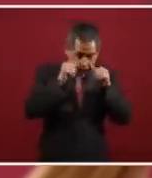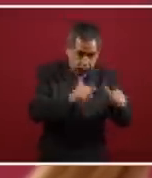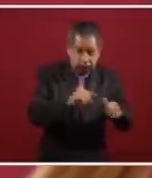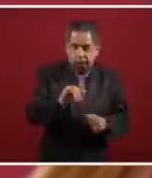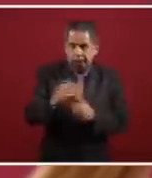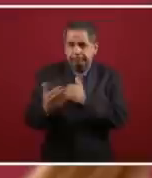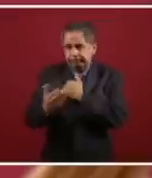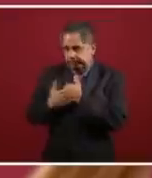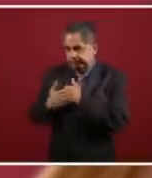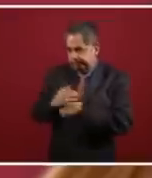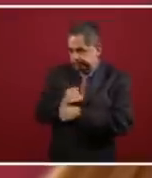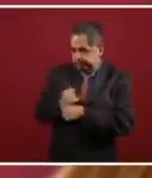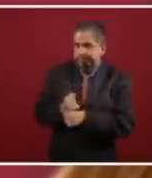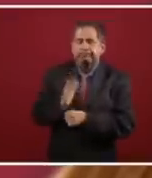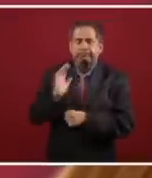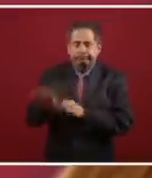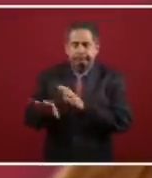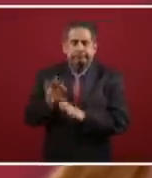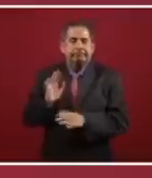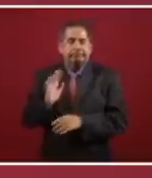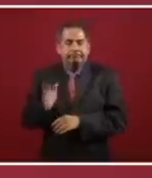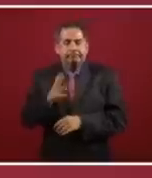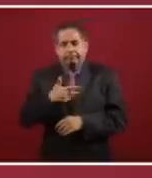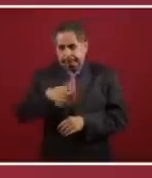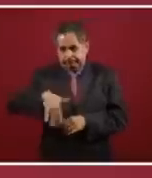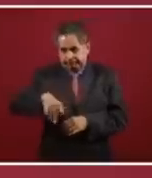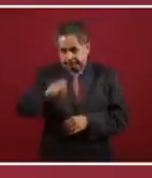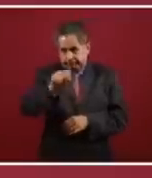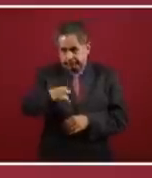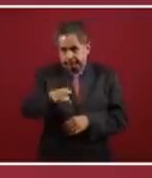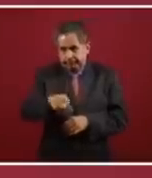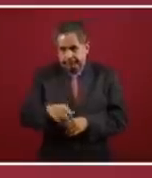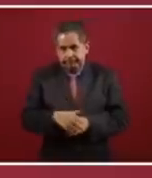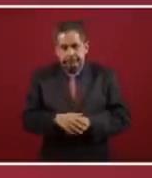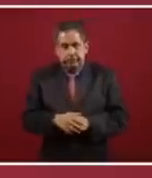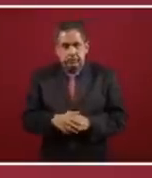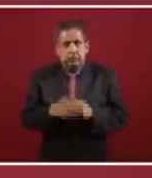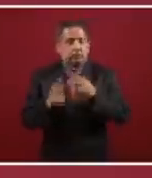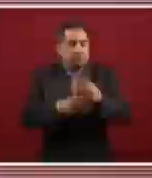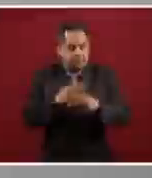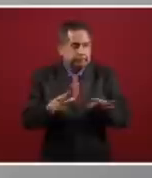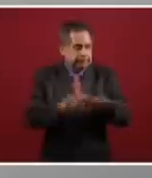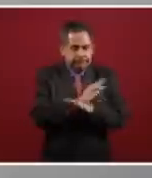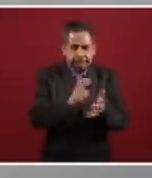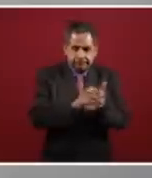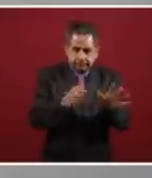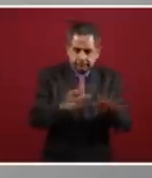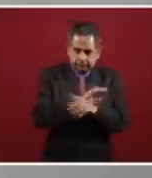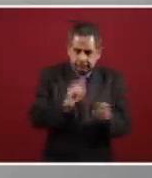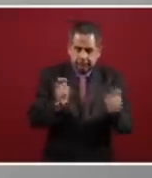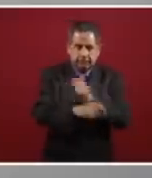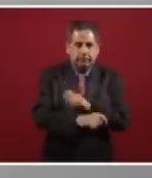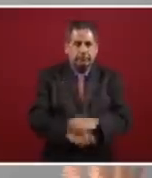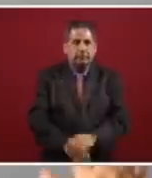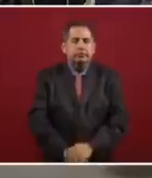tengo la investigación de lo que está sucediendo y se va a corregir.